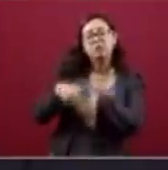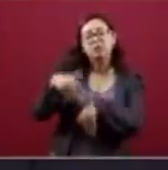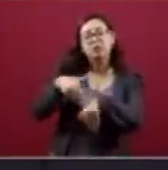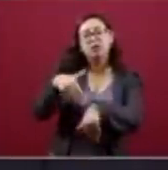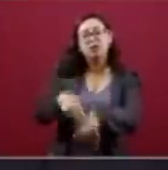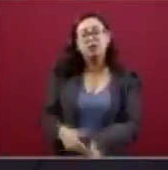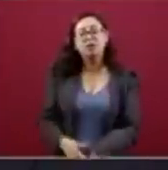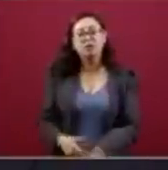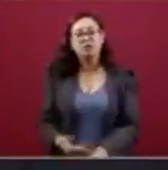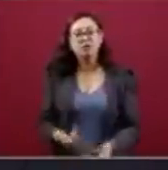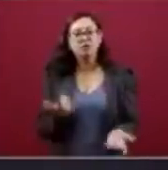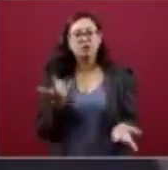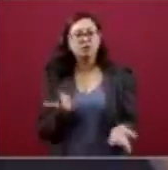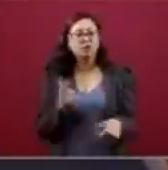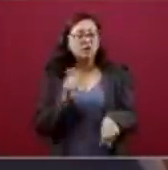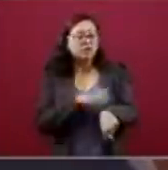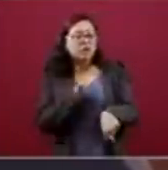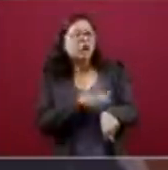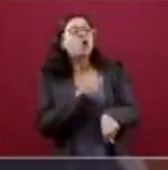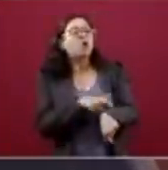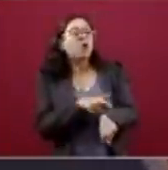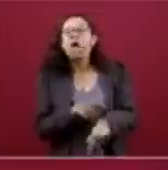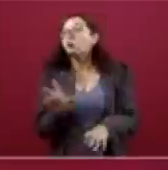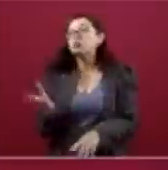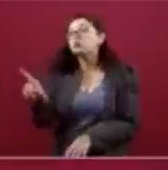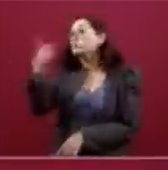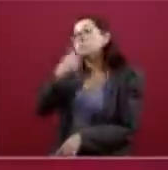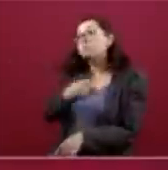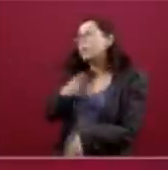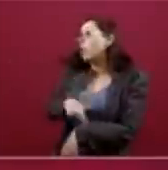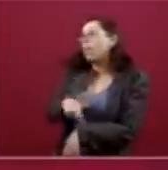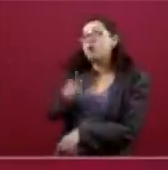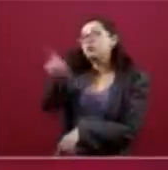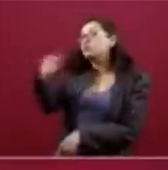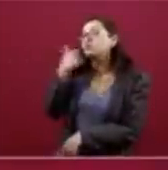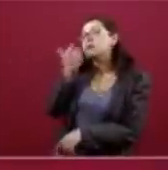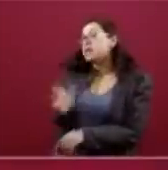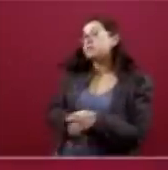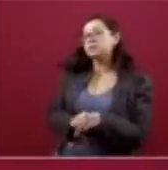son? Las que usted quiera que sean, señor.